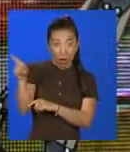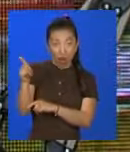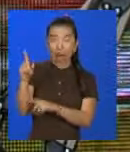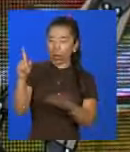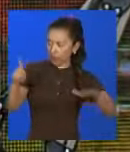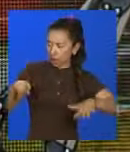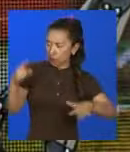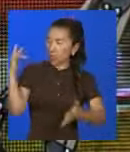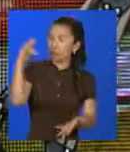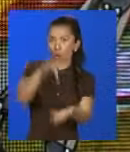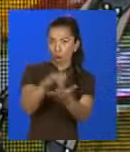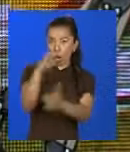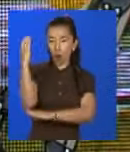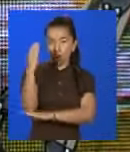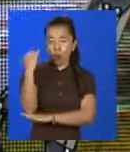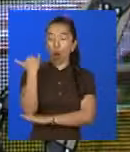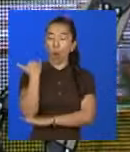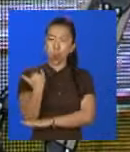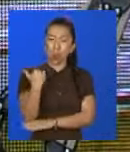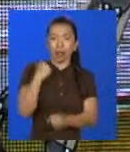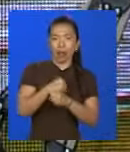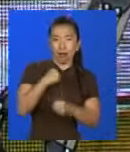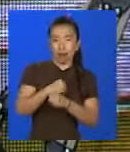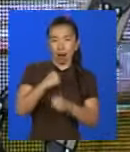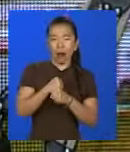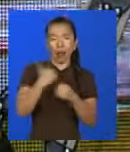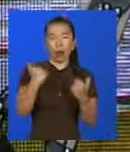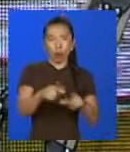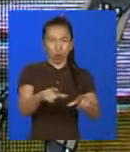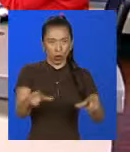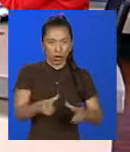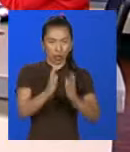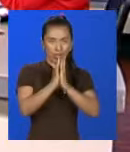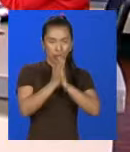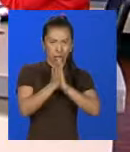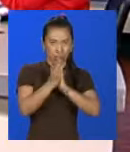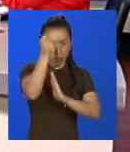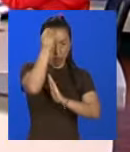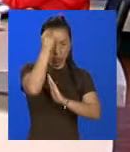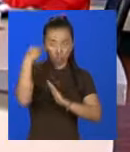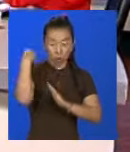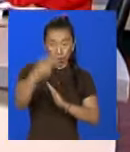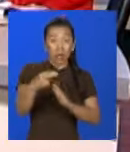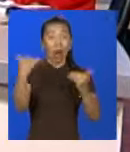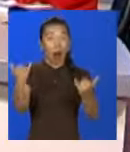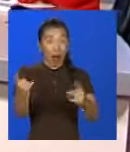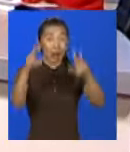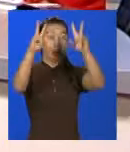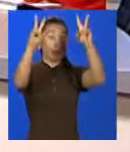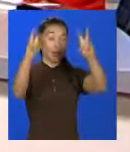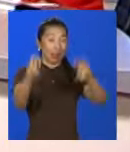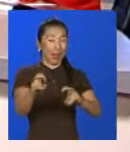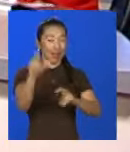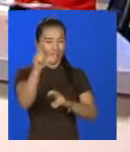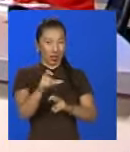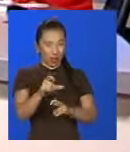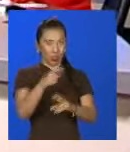6 meses al país y está en este momento trabajando con el Centro Nacional de Memoria Histórica el tema de exilio. Y a todos nos sorprendió una cifra que dio Juan